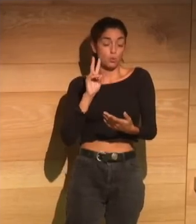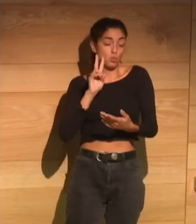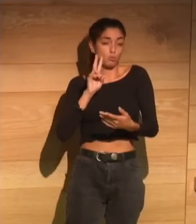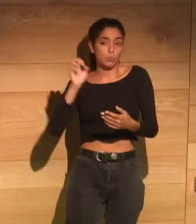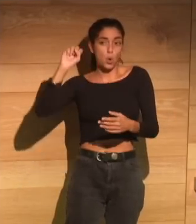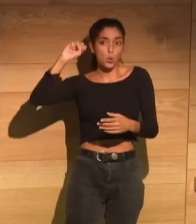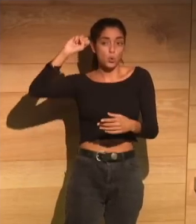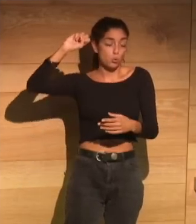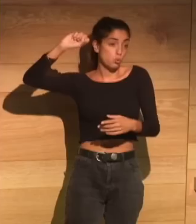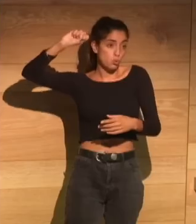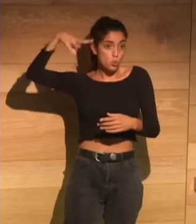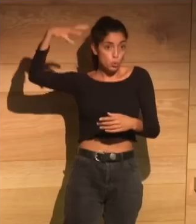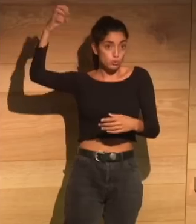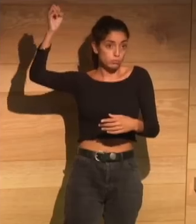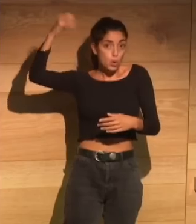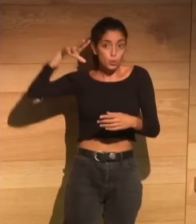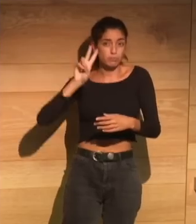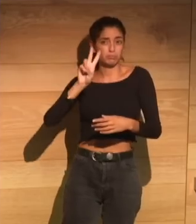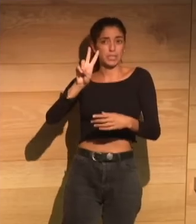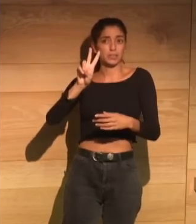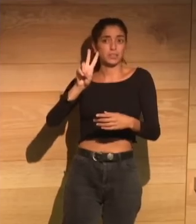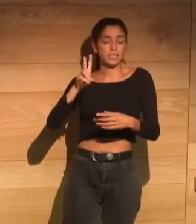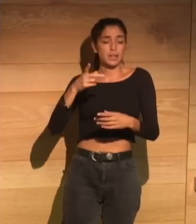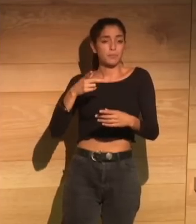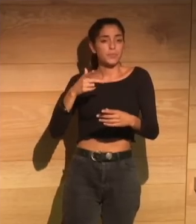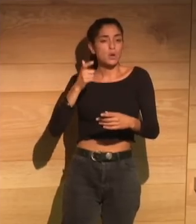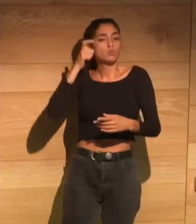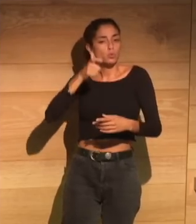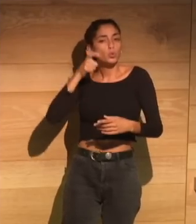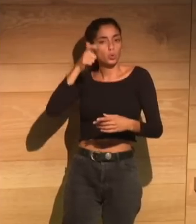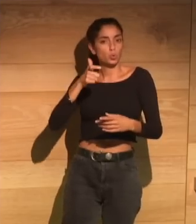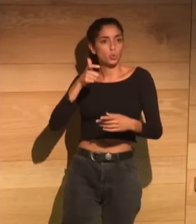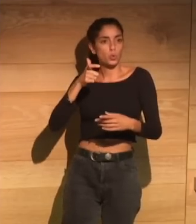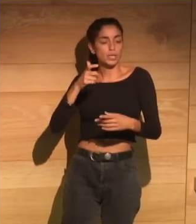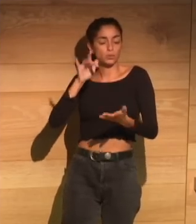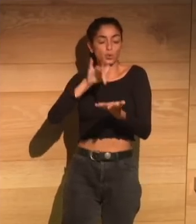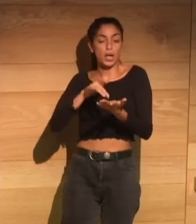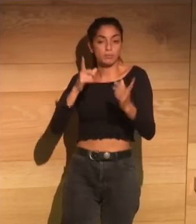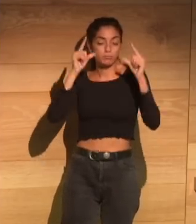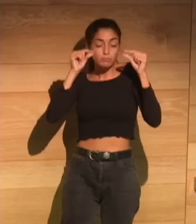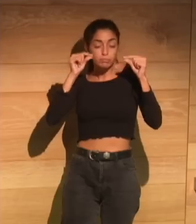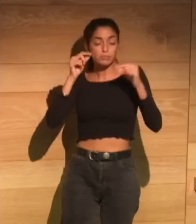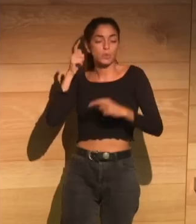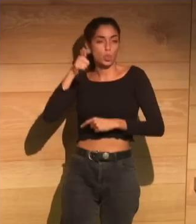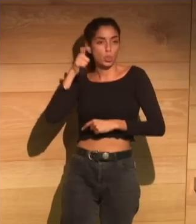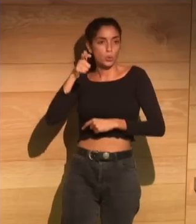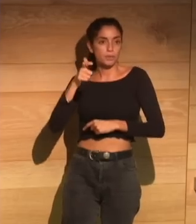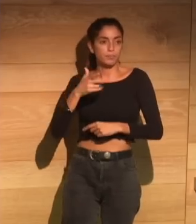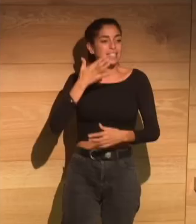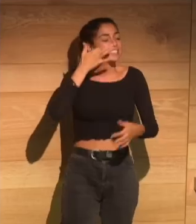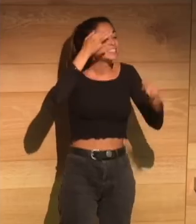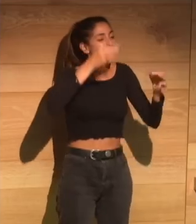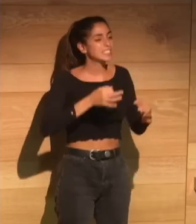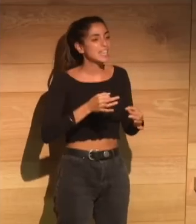y cierras los ojos, la luz permanece un ratito en la... Eso, y eso sí se puede decir que es una persistencia retiniana. Es que en realidad no lo sabemos,